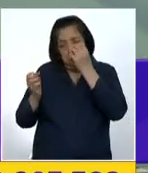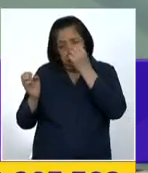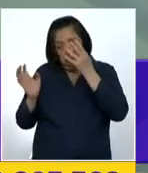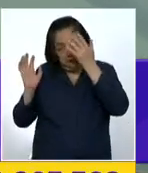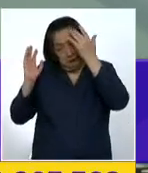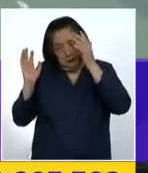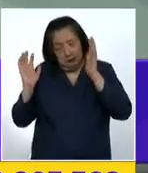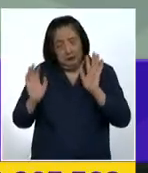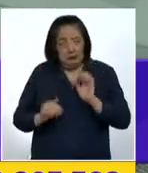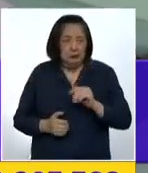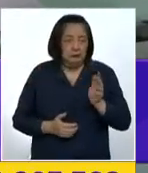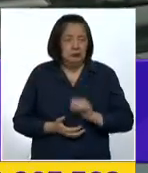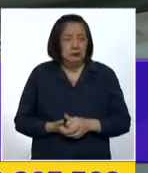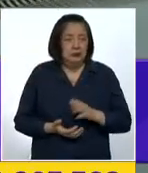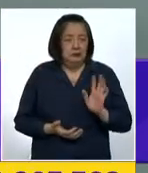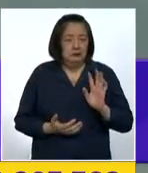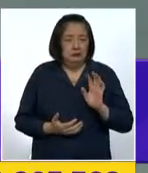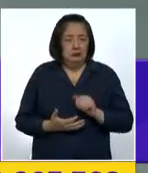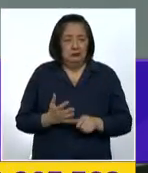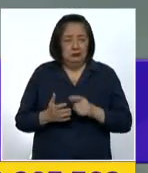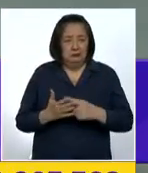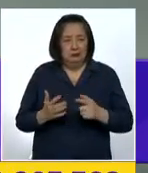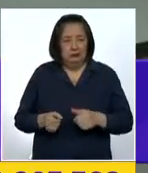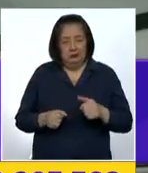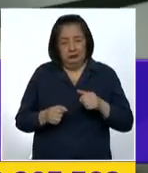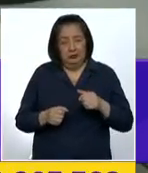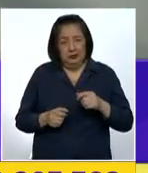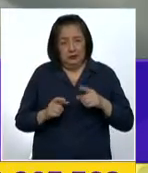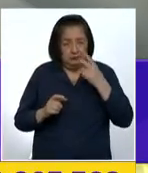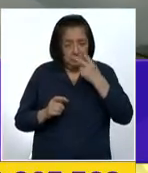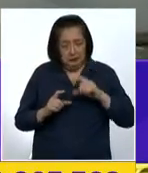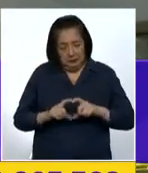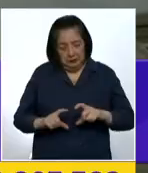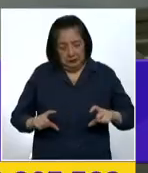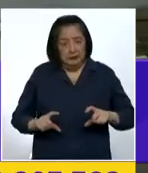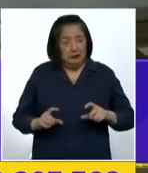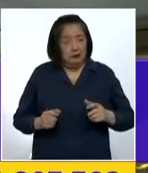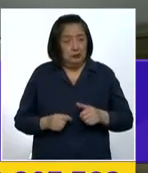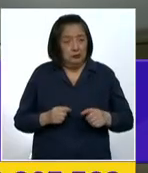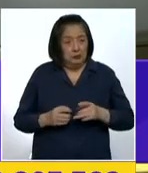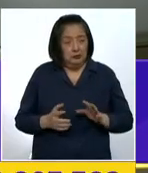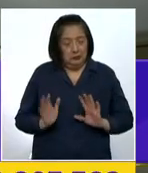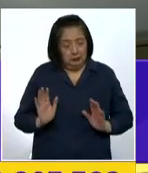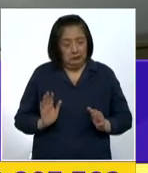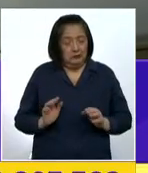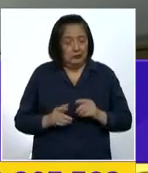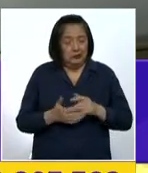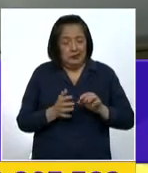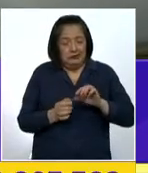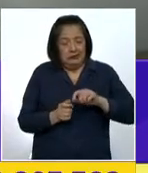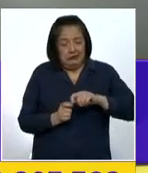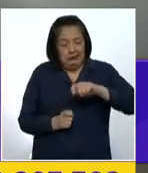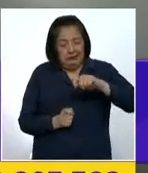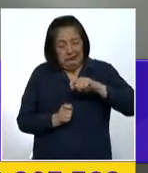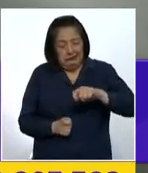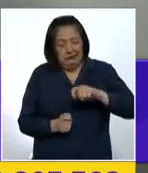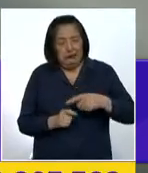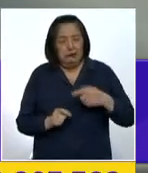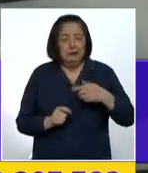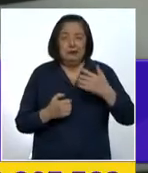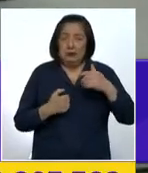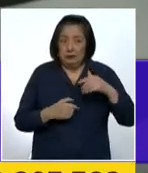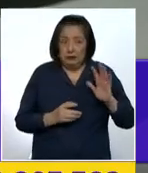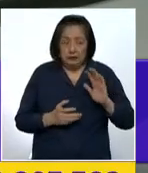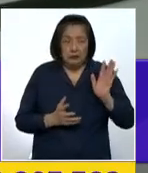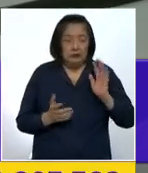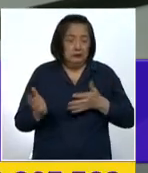la tenemos. Además, sabemos que se han manipulado las placas porque hemos visto que han sacado ese pegamento de la parte de atrás. Pero él ya ha sido llevado